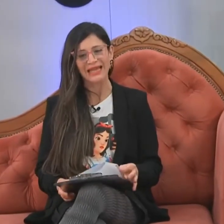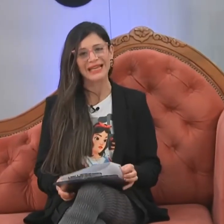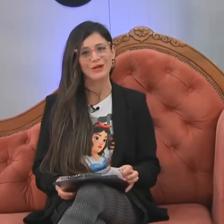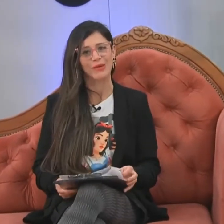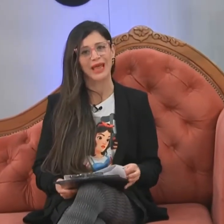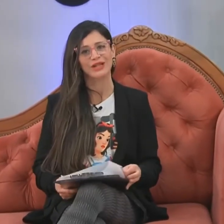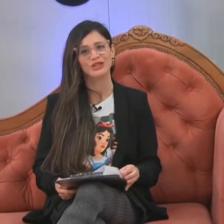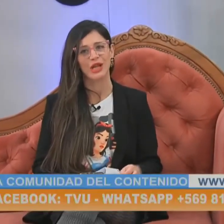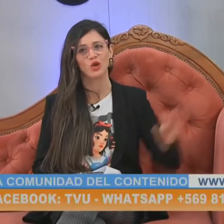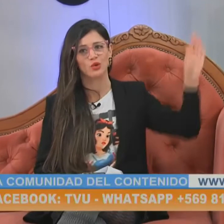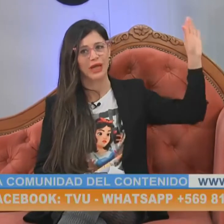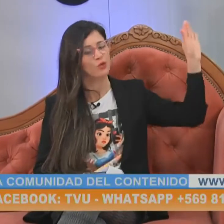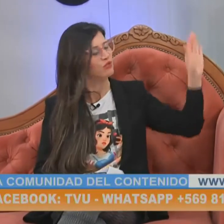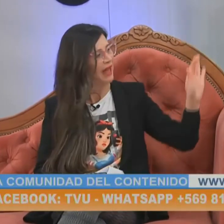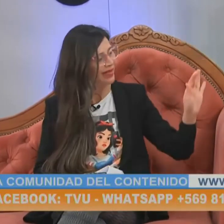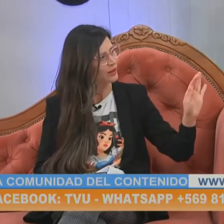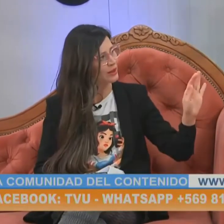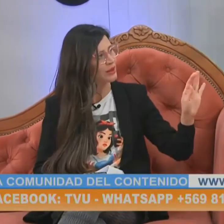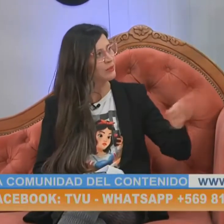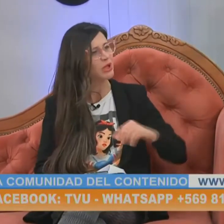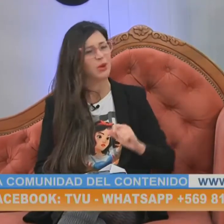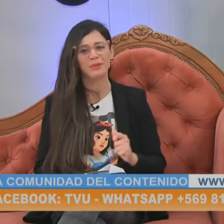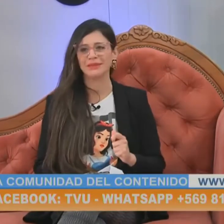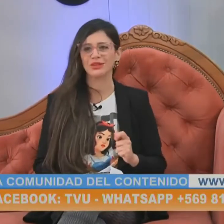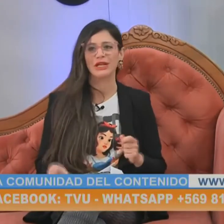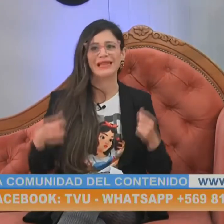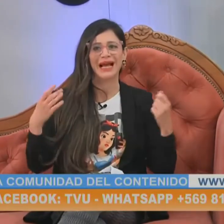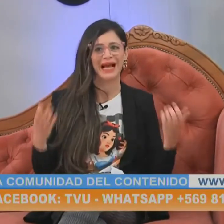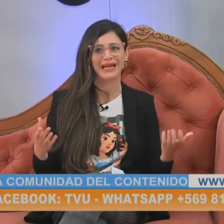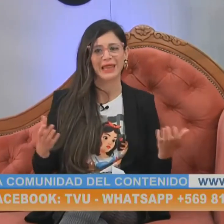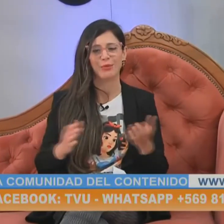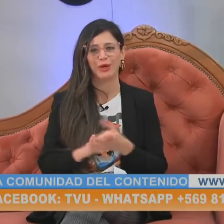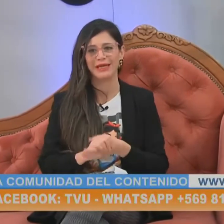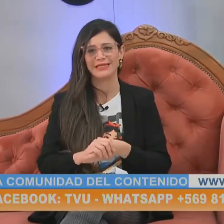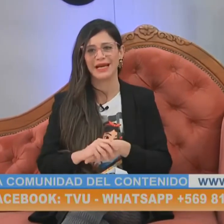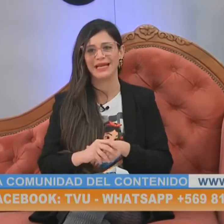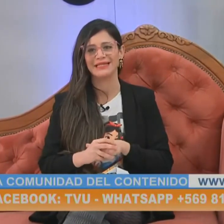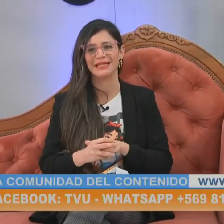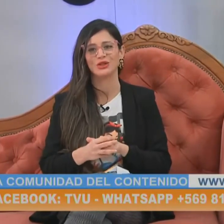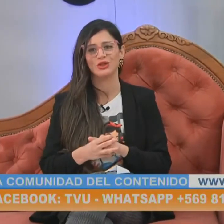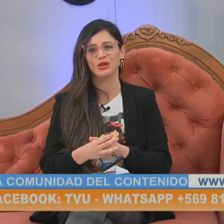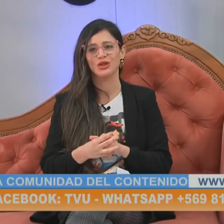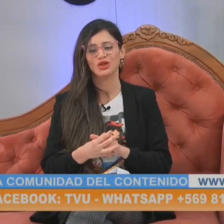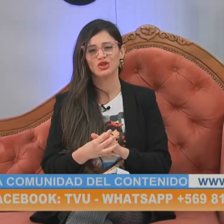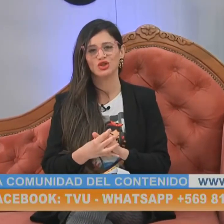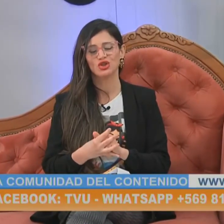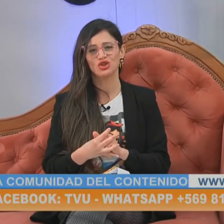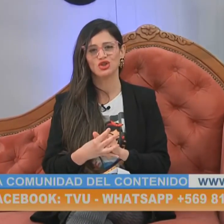Sobre la gente.